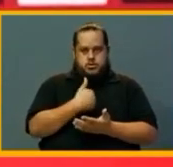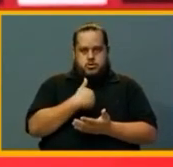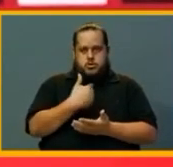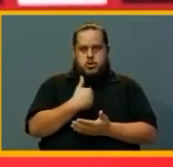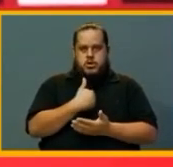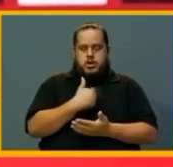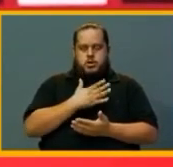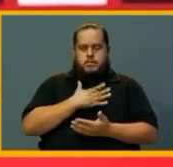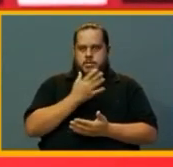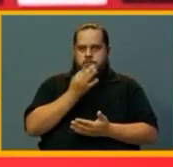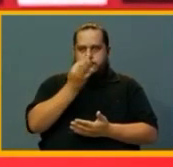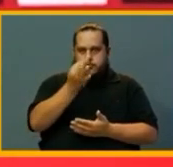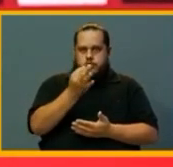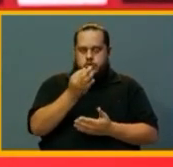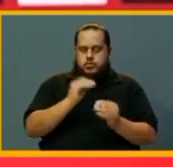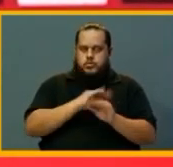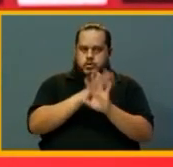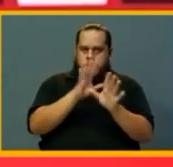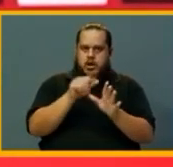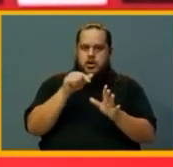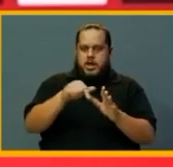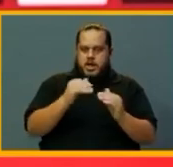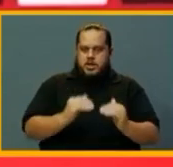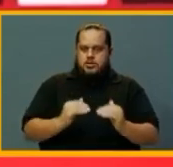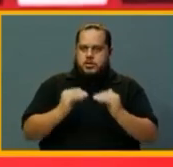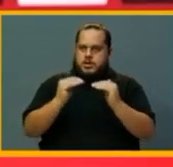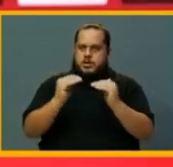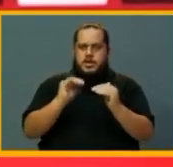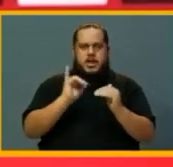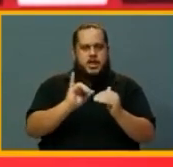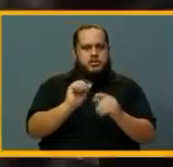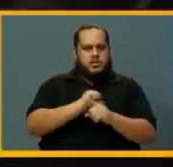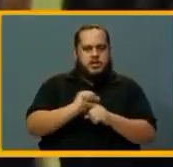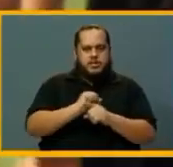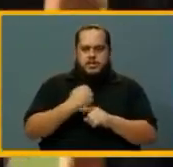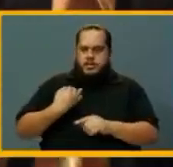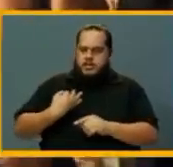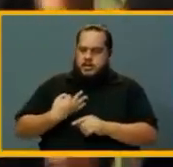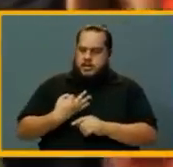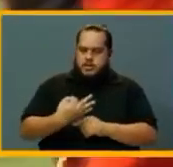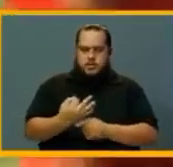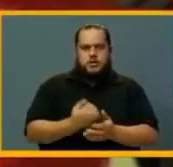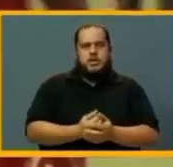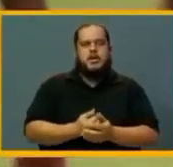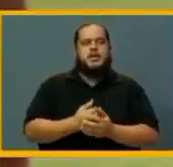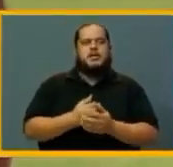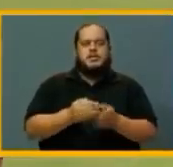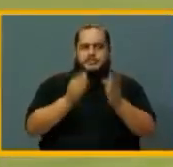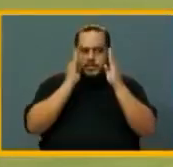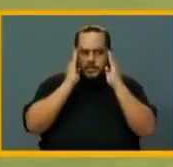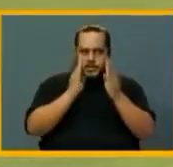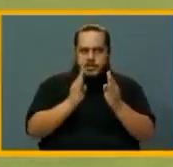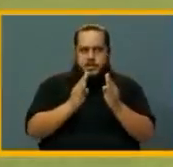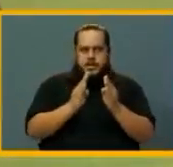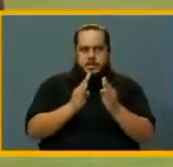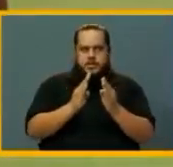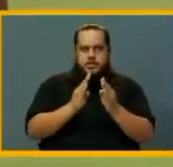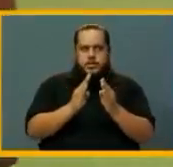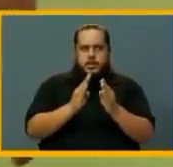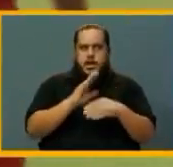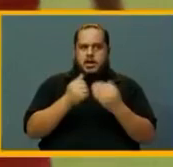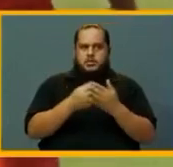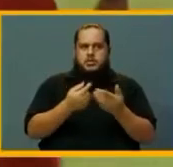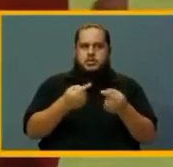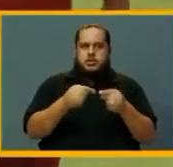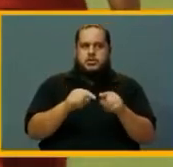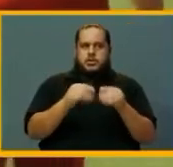claro, profesional, esto es de crecimiento, esto es de capacitarse todos los días, de estar atento a lo que va sucediendo a